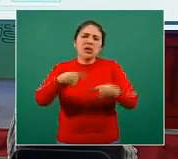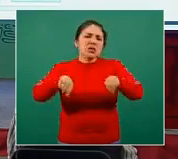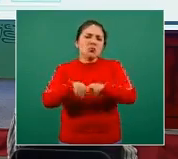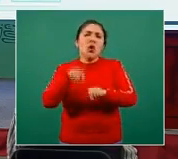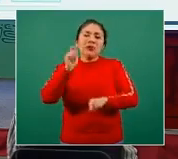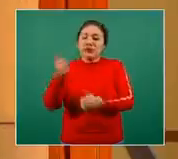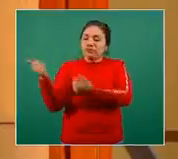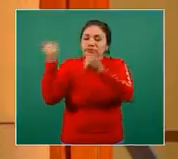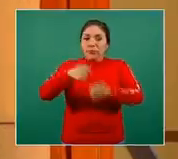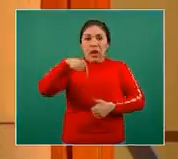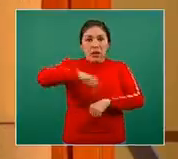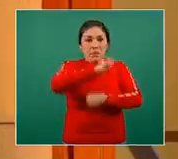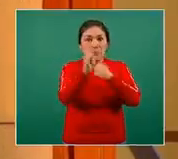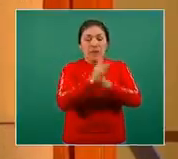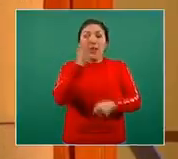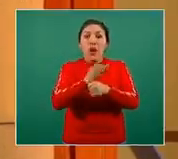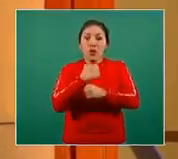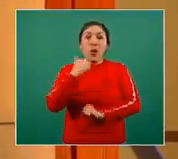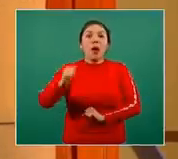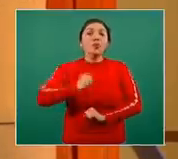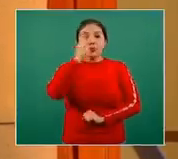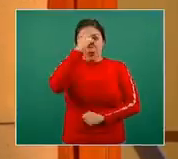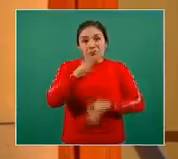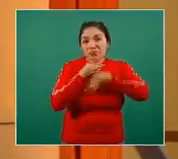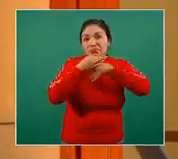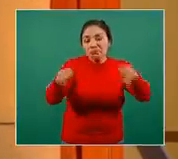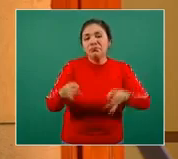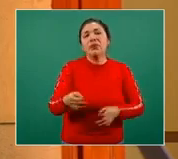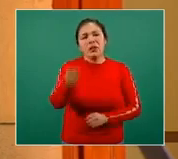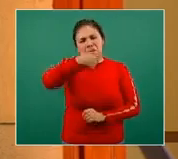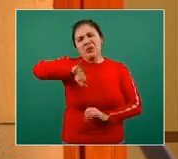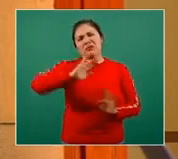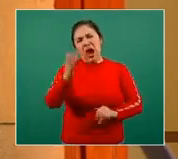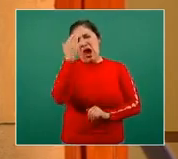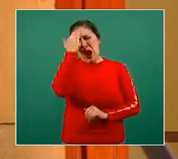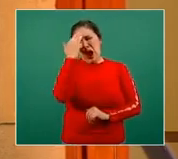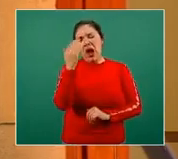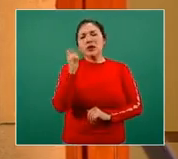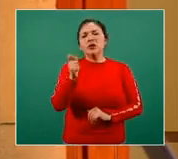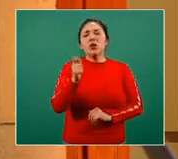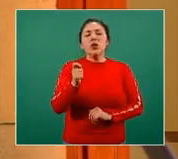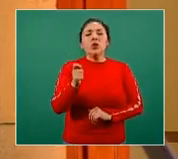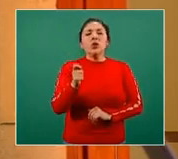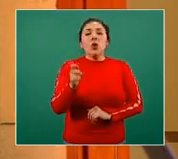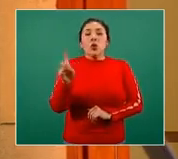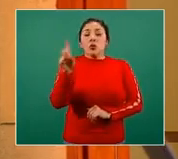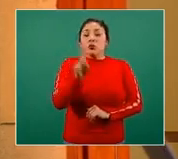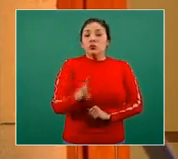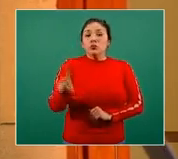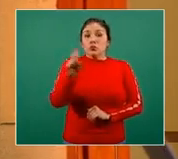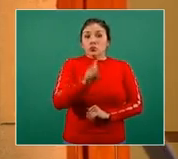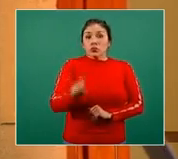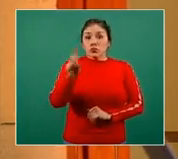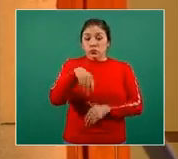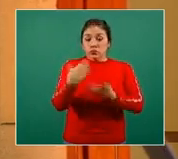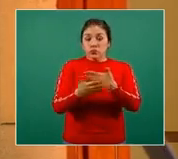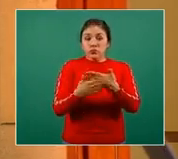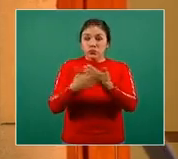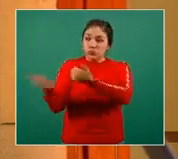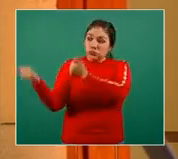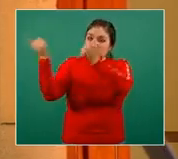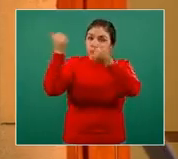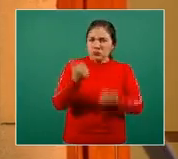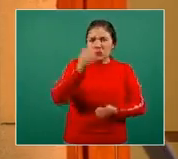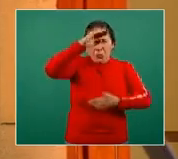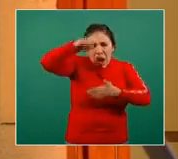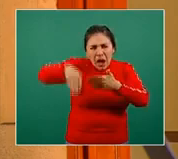llegado al país. Y aquí aprovecho para hacerle anuncio, ya es de conocimiento público, el domingo vamos a recibir en horas de